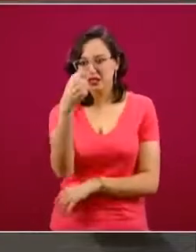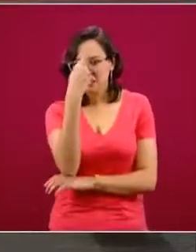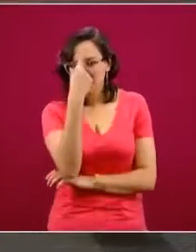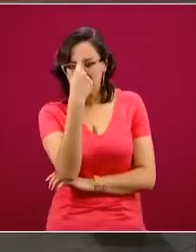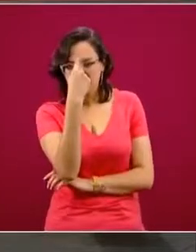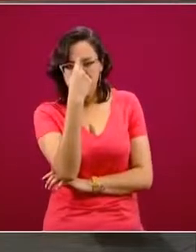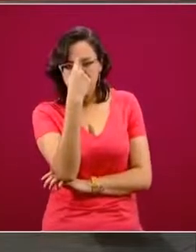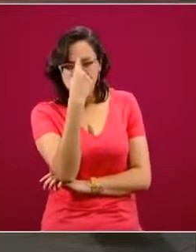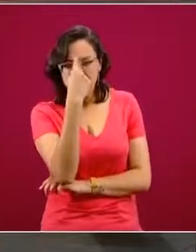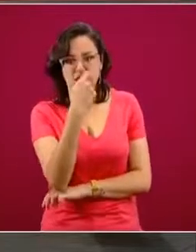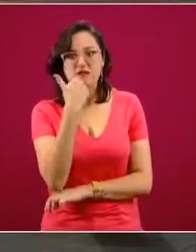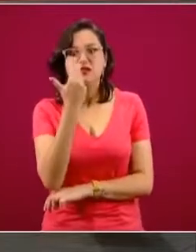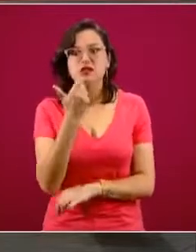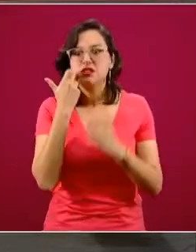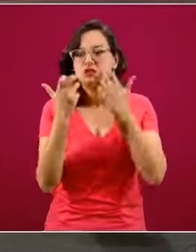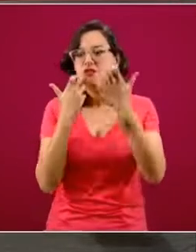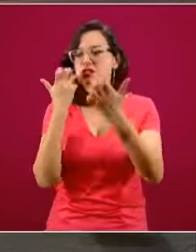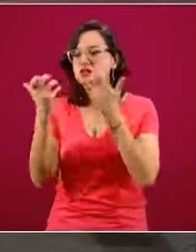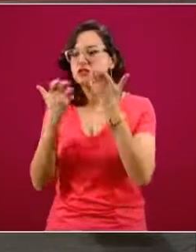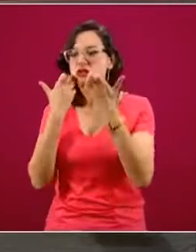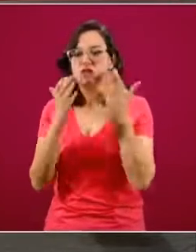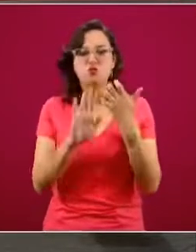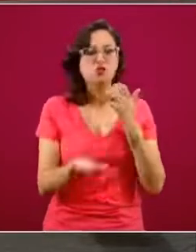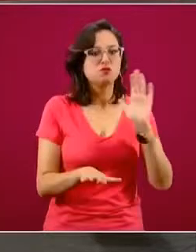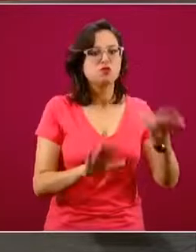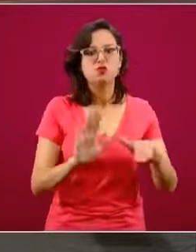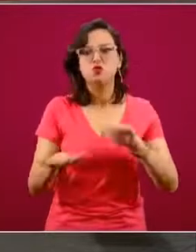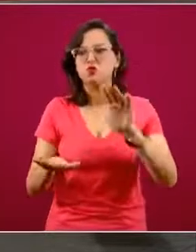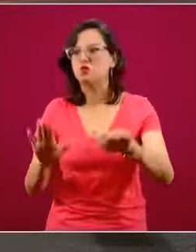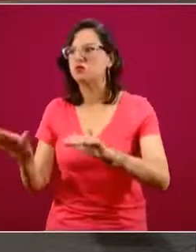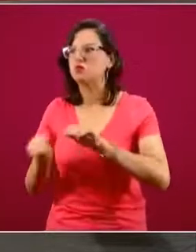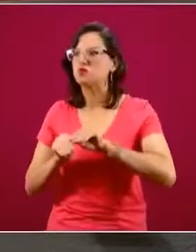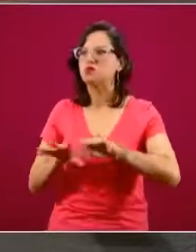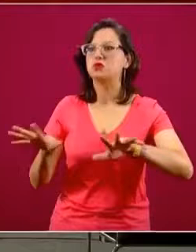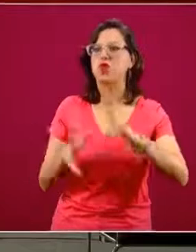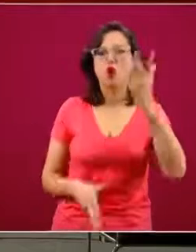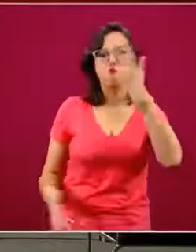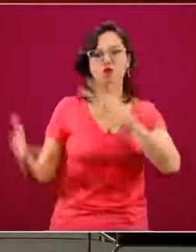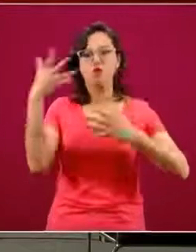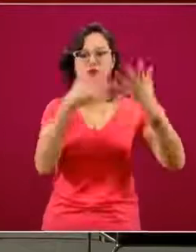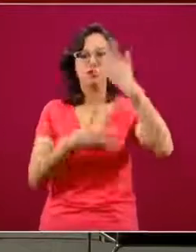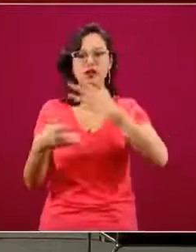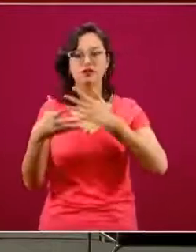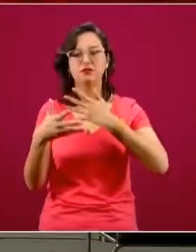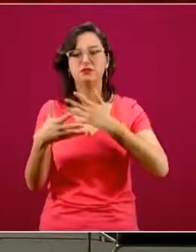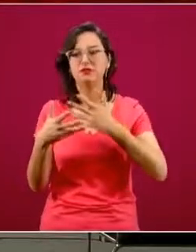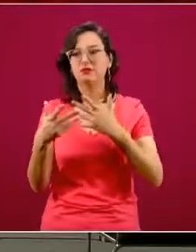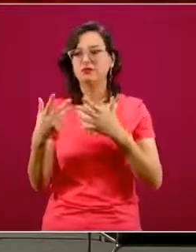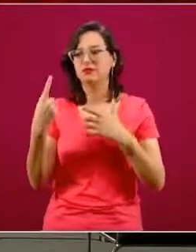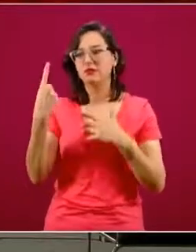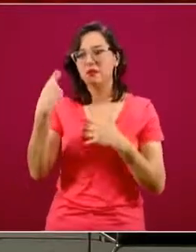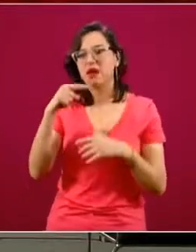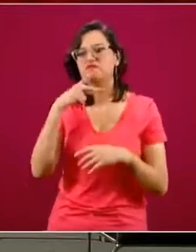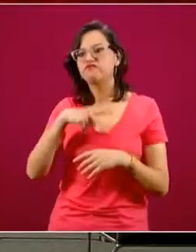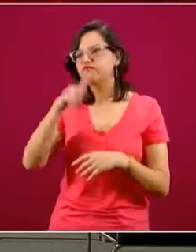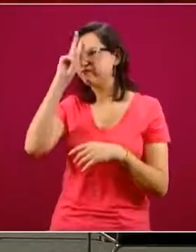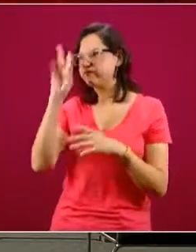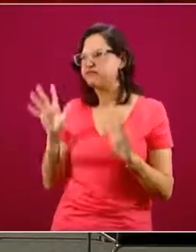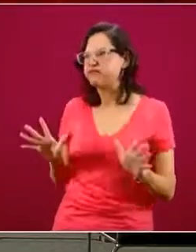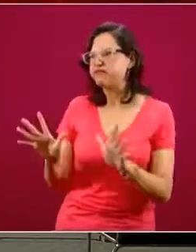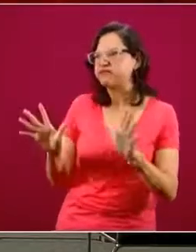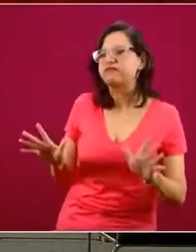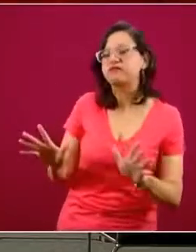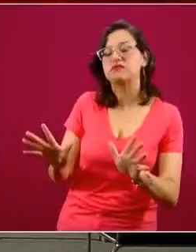en términos de una confusión o de la persistencia de ignorancia, a pesar de que aquí lo hemos